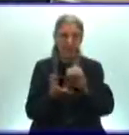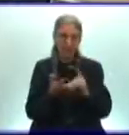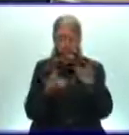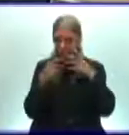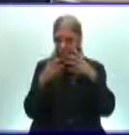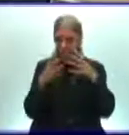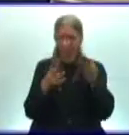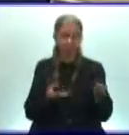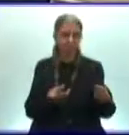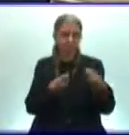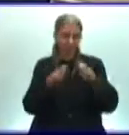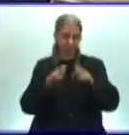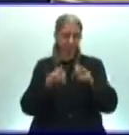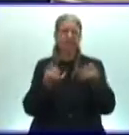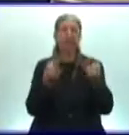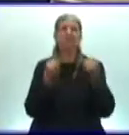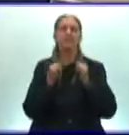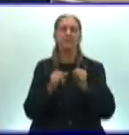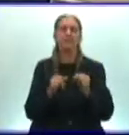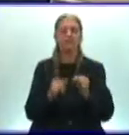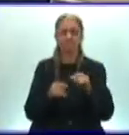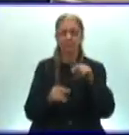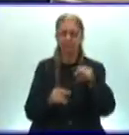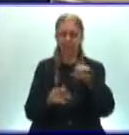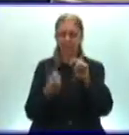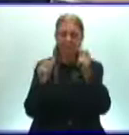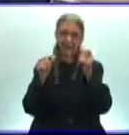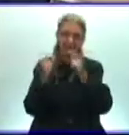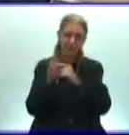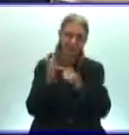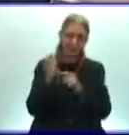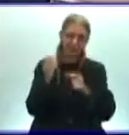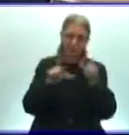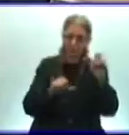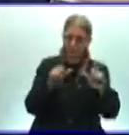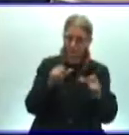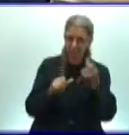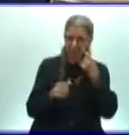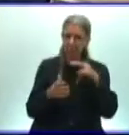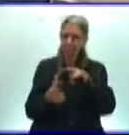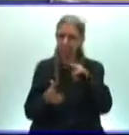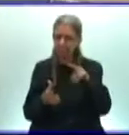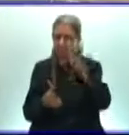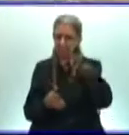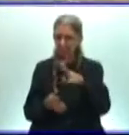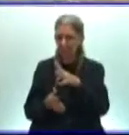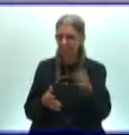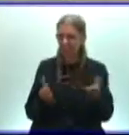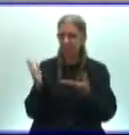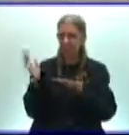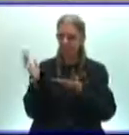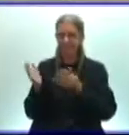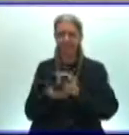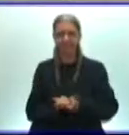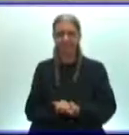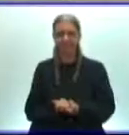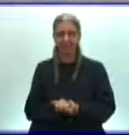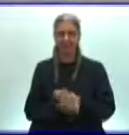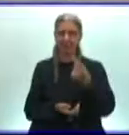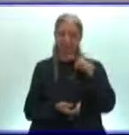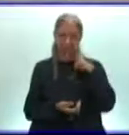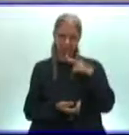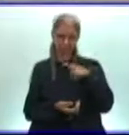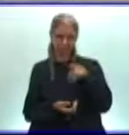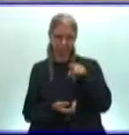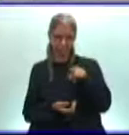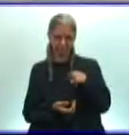que brinda información acerca de los elementos químicos. Y les propongo observar entonces la tabla periódica. Fíjense que en ella